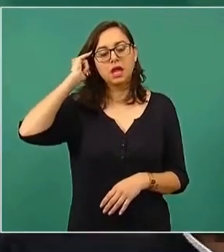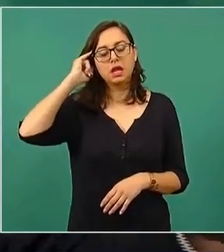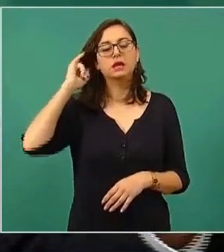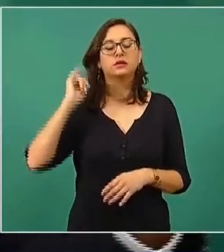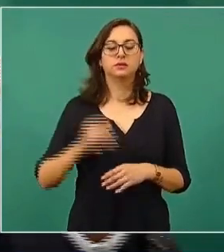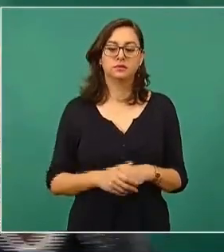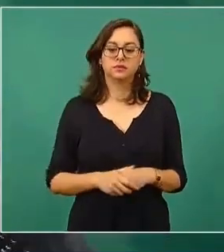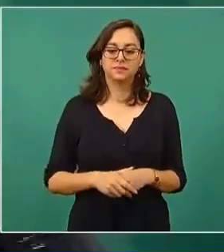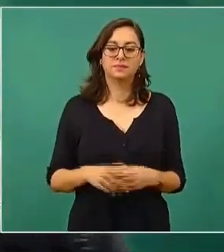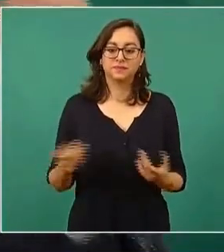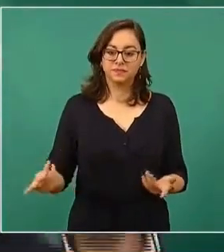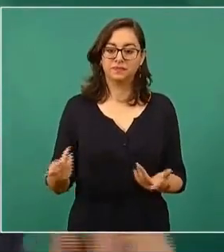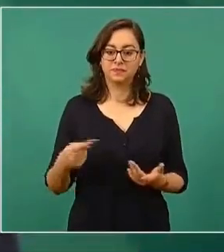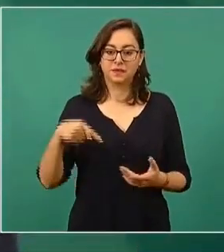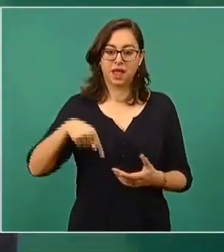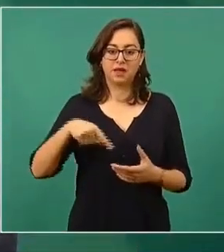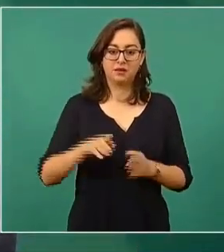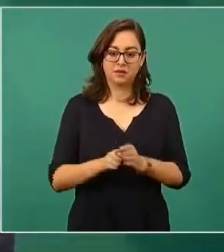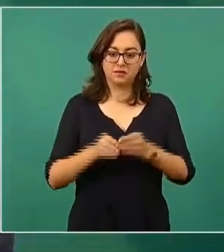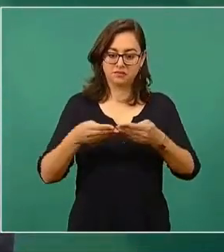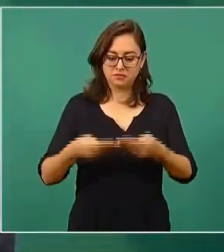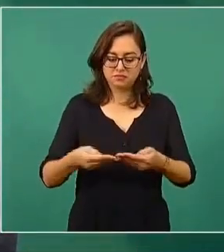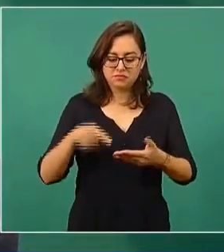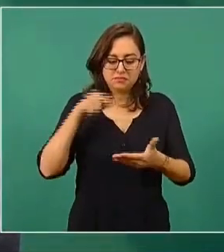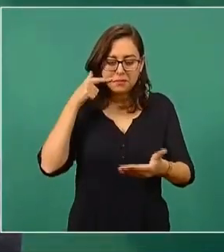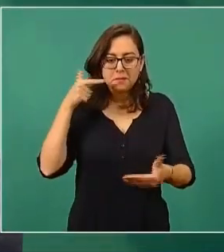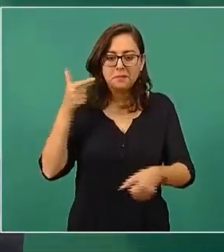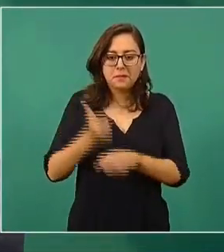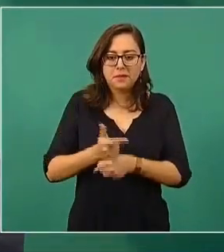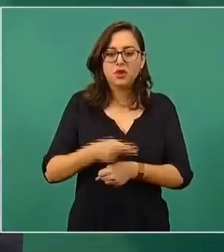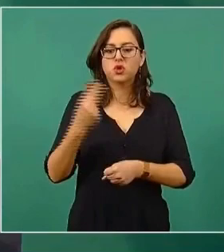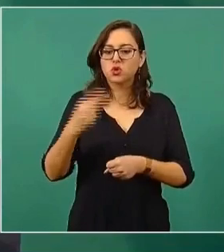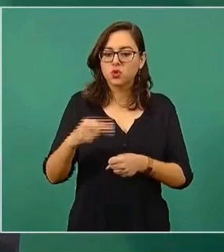porque en la cartera traía su identificación